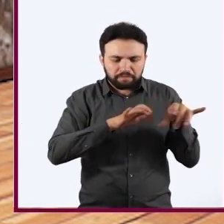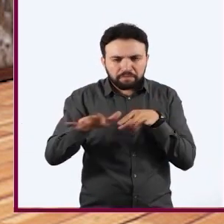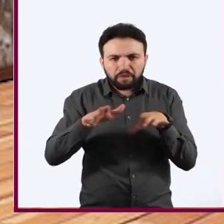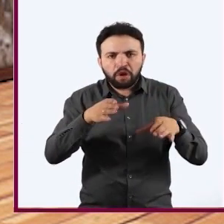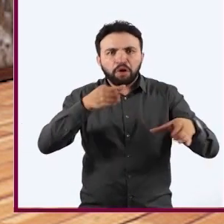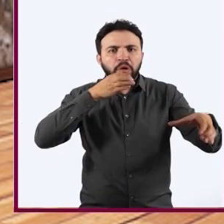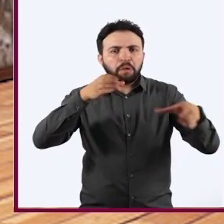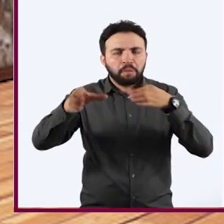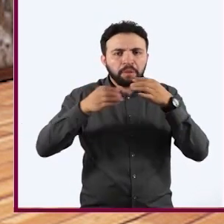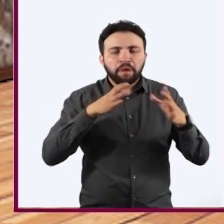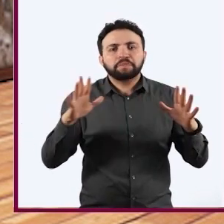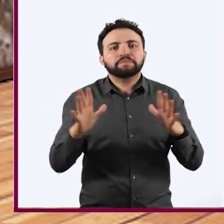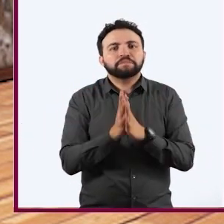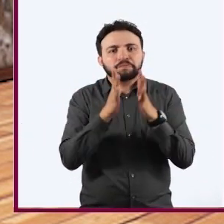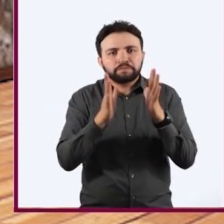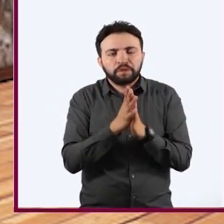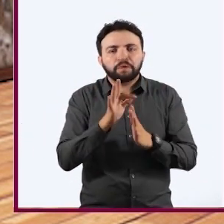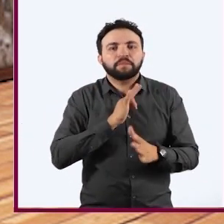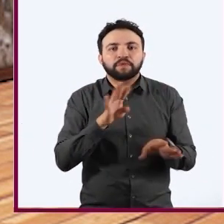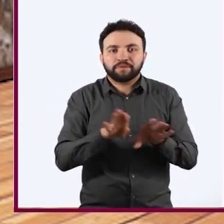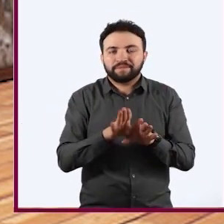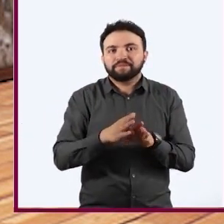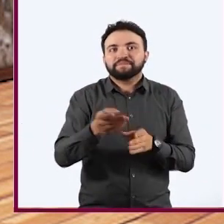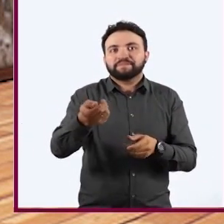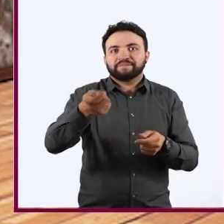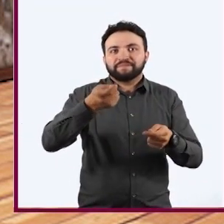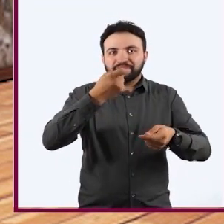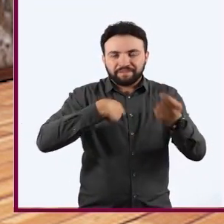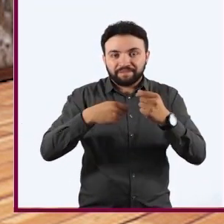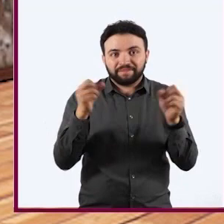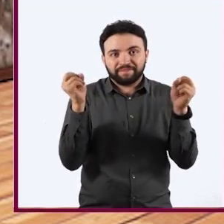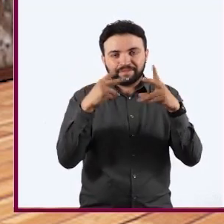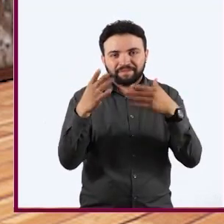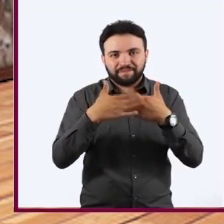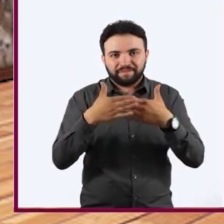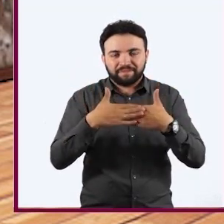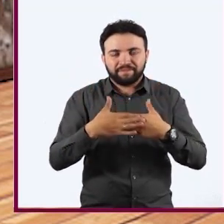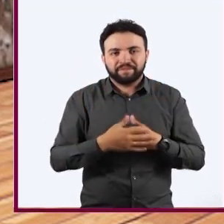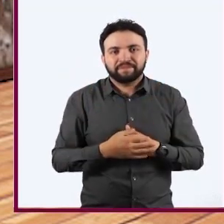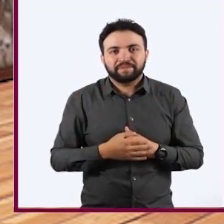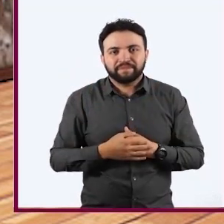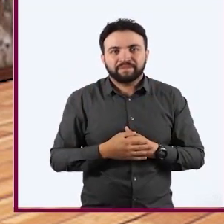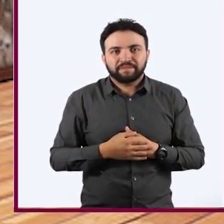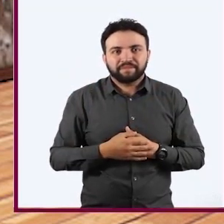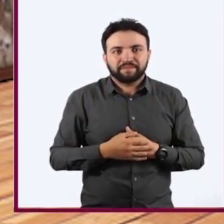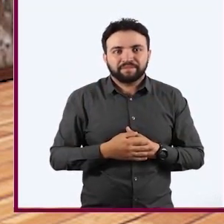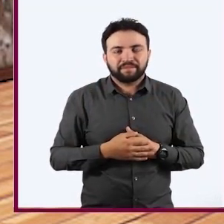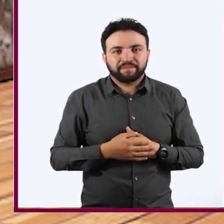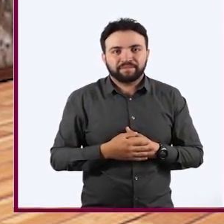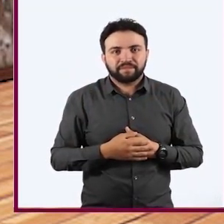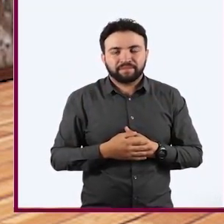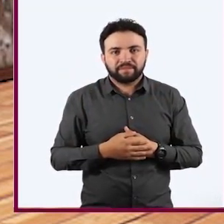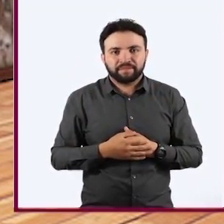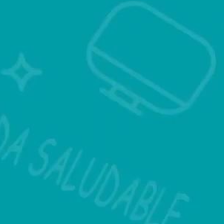con nosotros. Escríbanos, comenten, participen y hagan sus aportaciones. Nos vemos pronto.